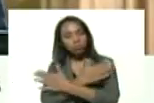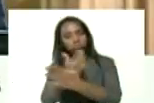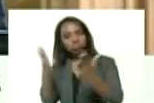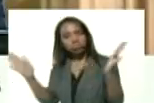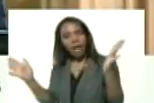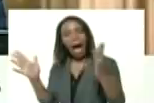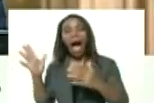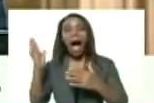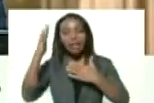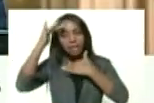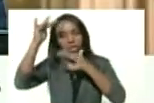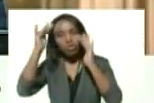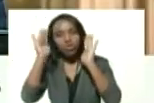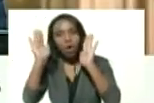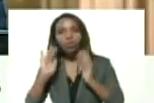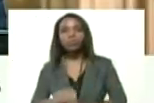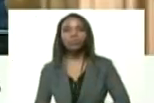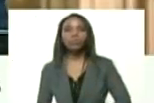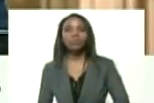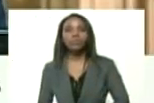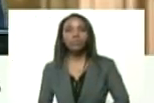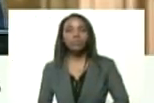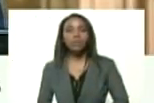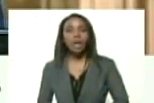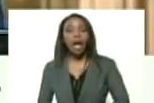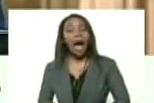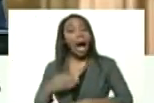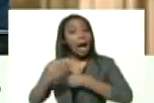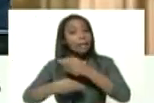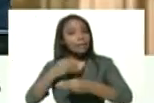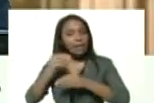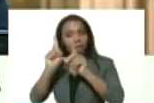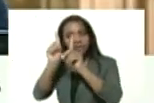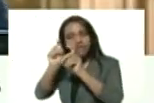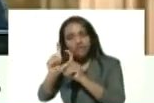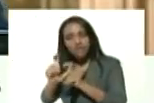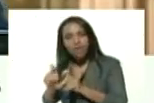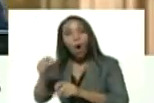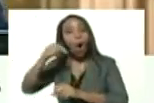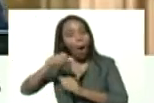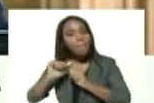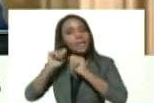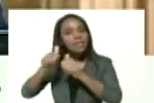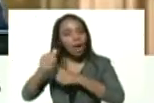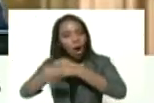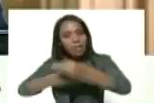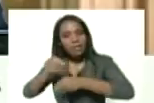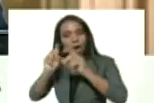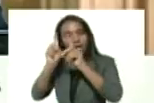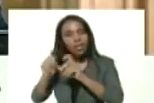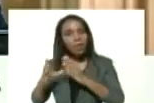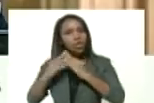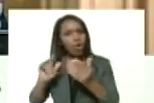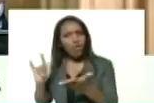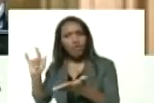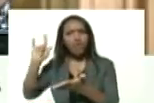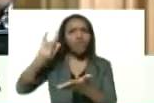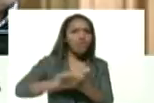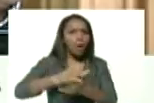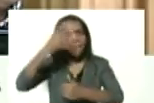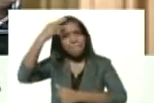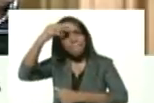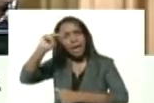atenderlos para hacerle los exámenes hoy se empezaron a hacer los exámenes con todos los viajeros que llegaron de